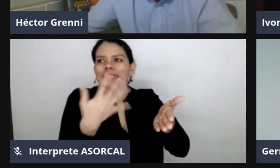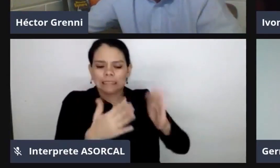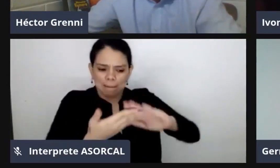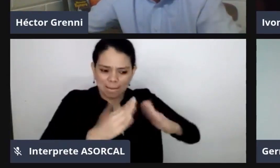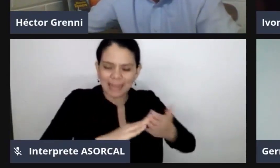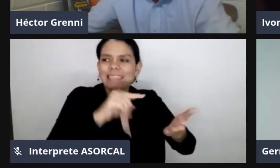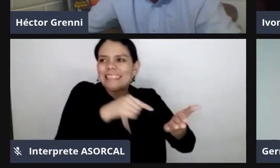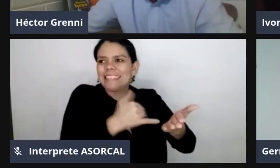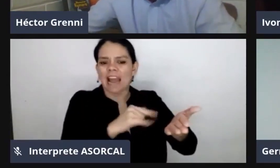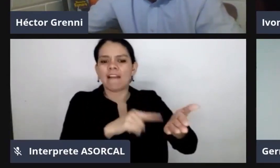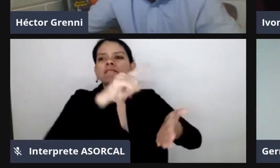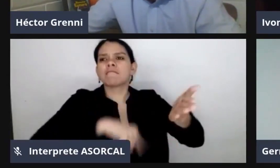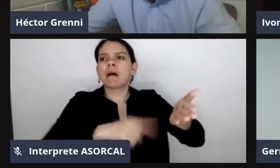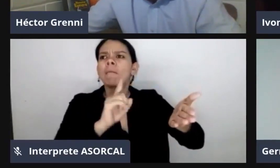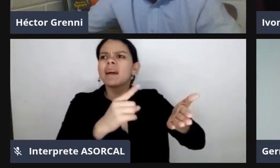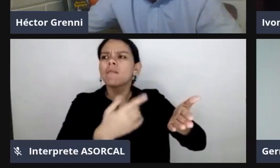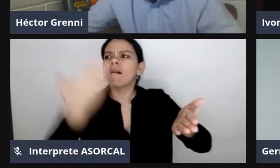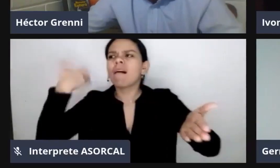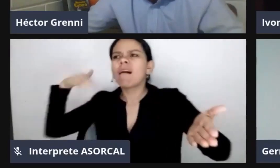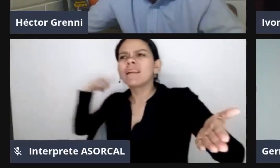verdad.